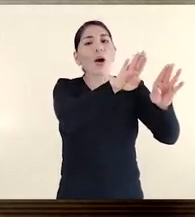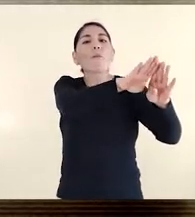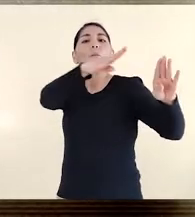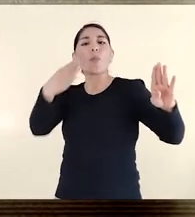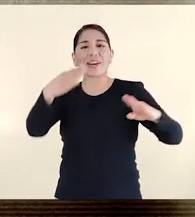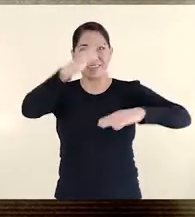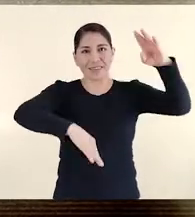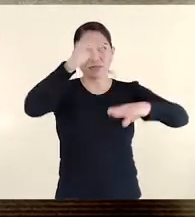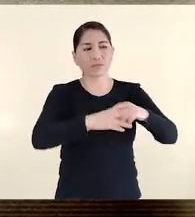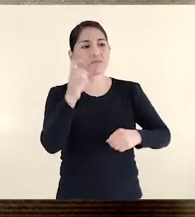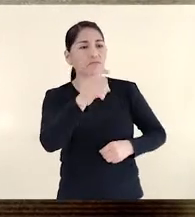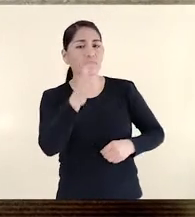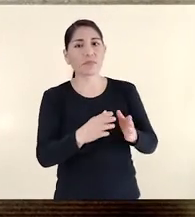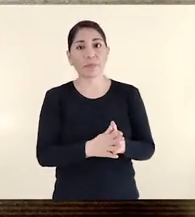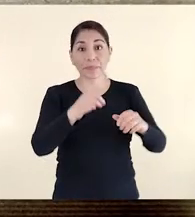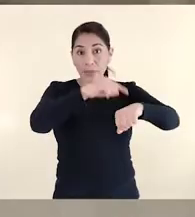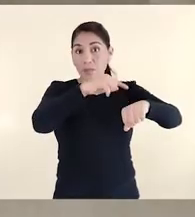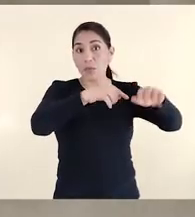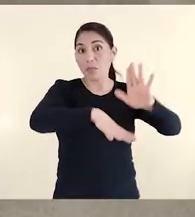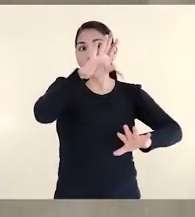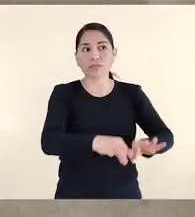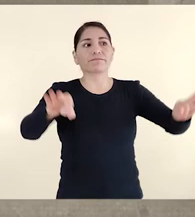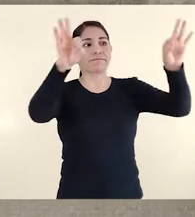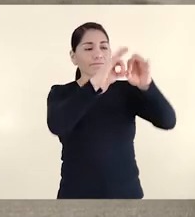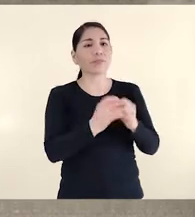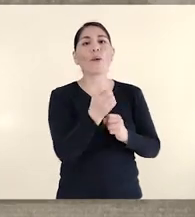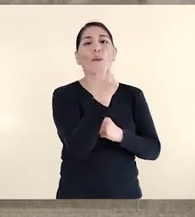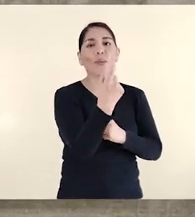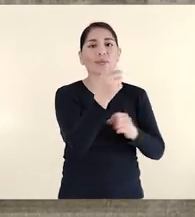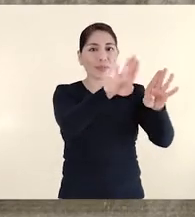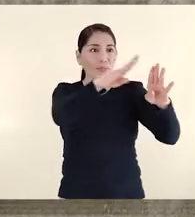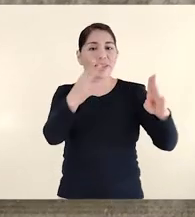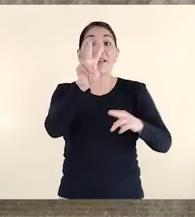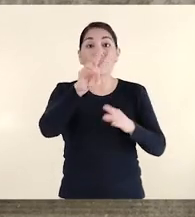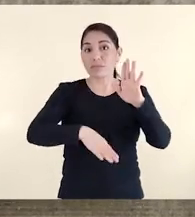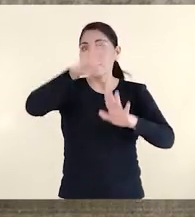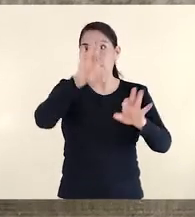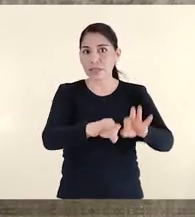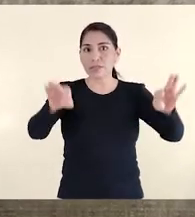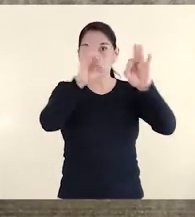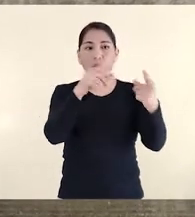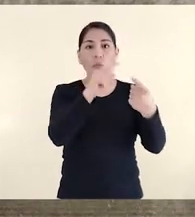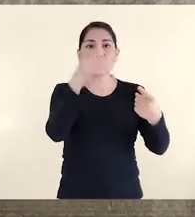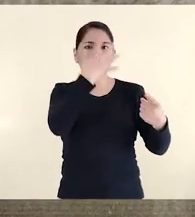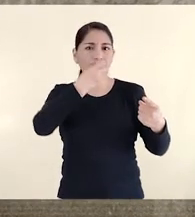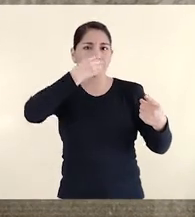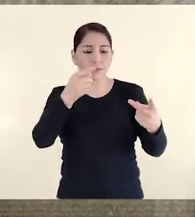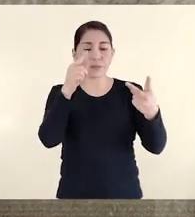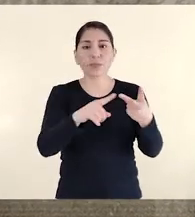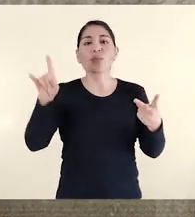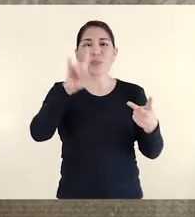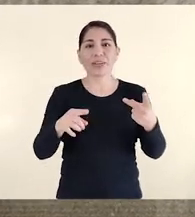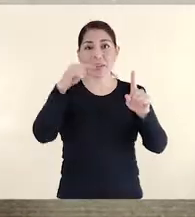a la construcción según las necesidades. En su momento de apogeo, estas fueron 11. Las 2 más importantes, tanto por su estética